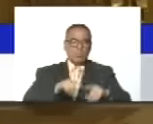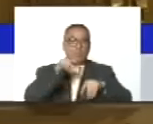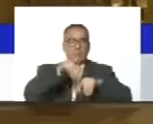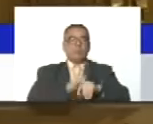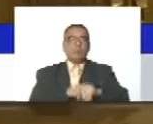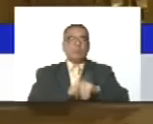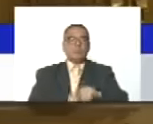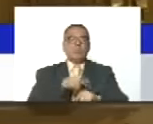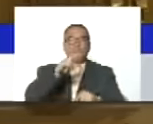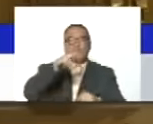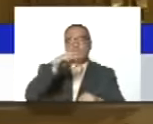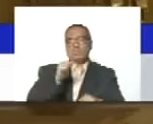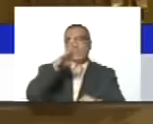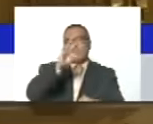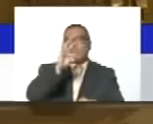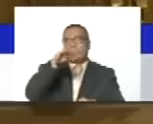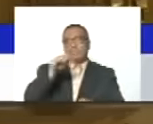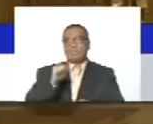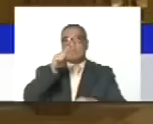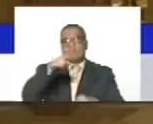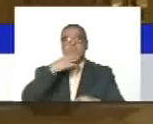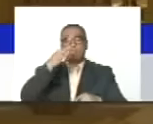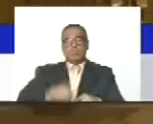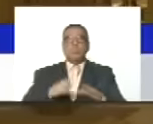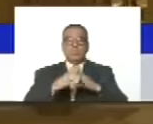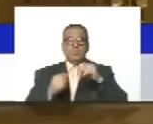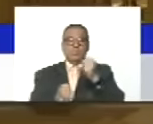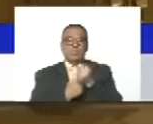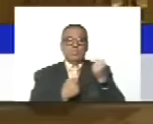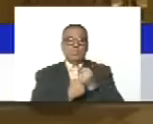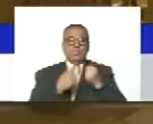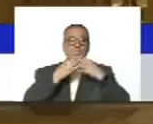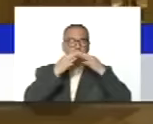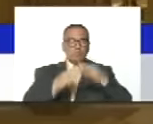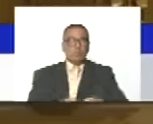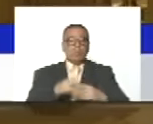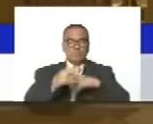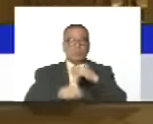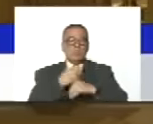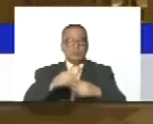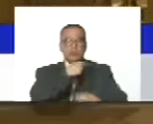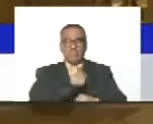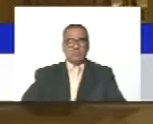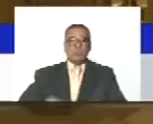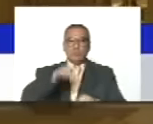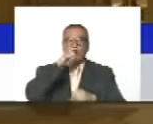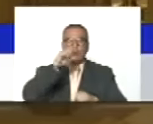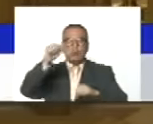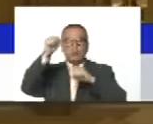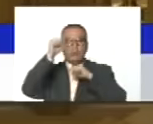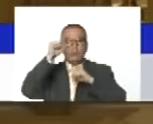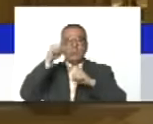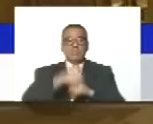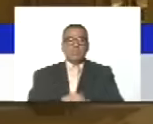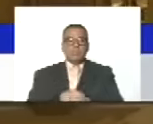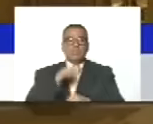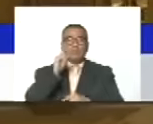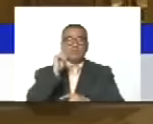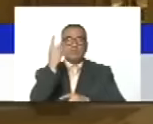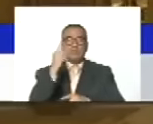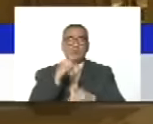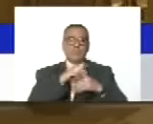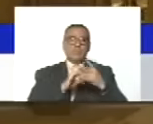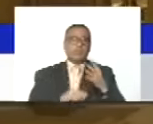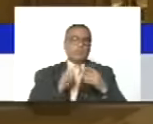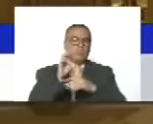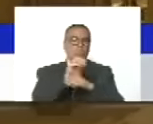este momento en Rafah. Les ratificamos todo el apoyo incondicional, como lo ha hecho el presidente Nicolás Maduro Moros, quien fue uno de los